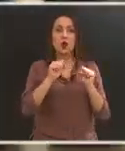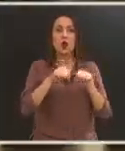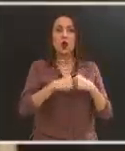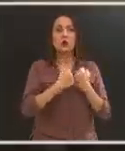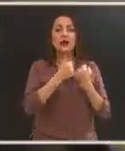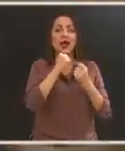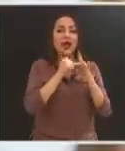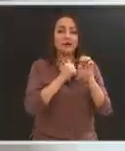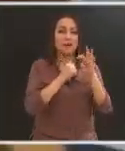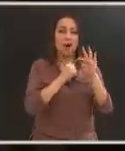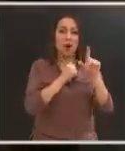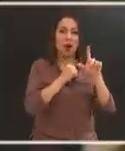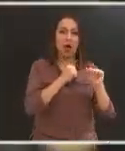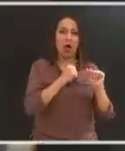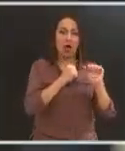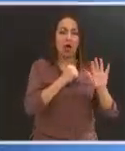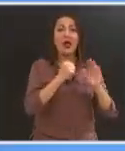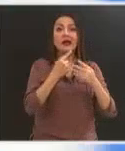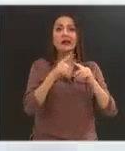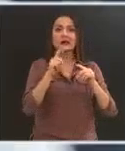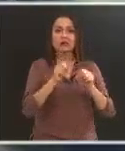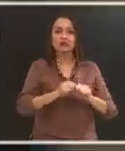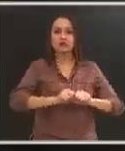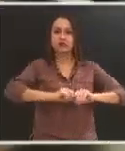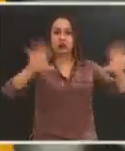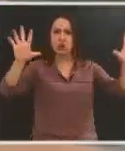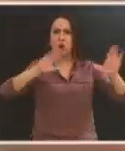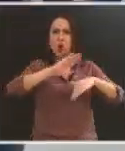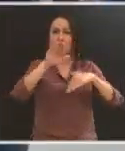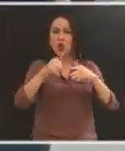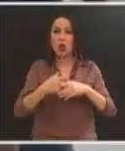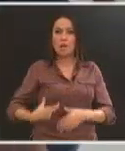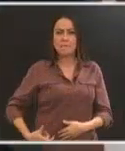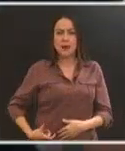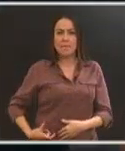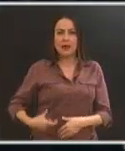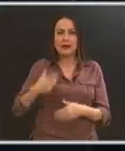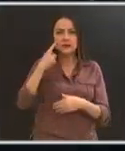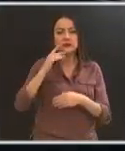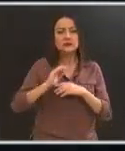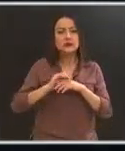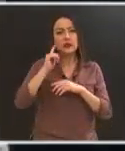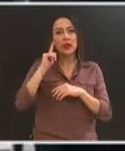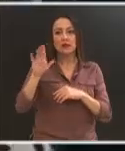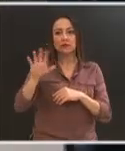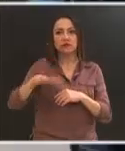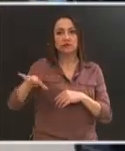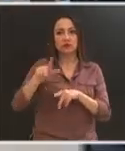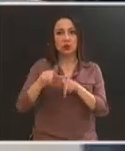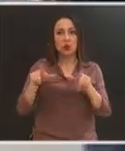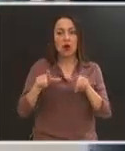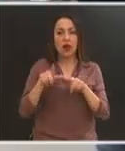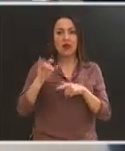Hezbollah en el Líbano. Hizo explotar todos los bípers de una región libanesa.